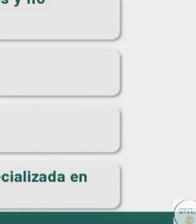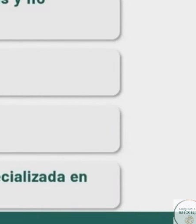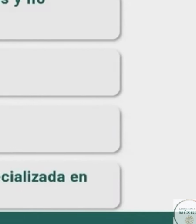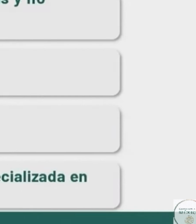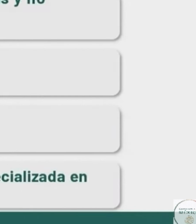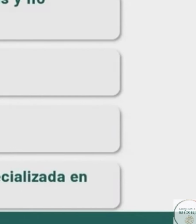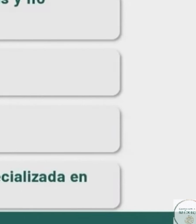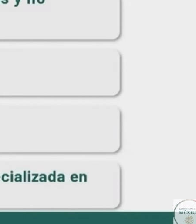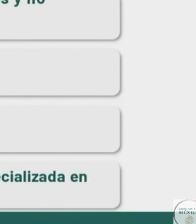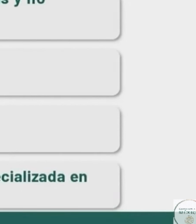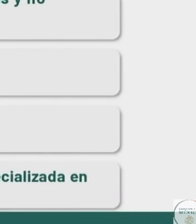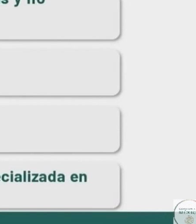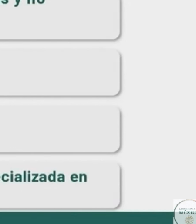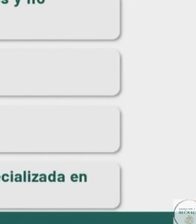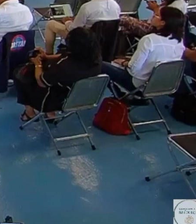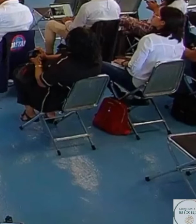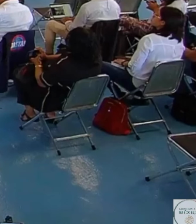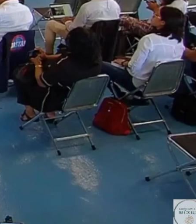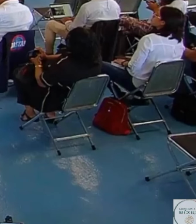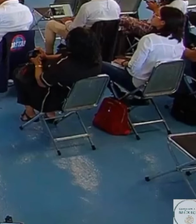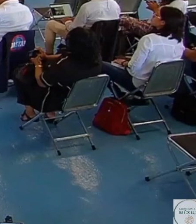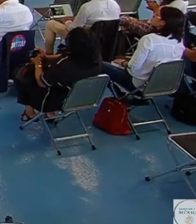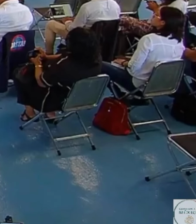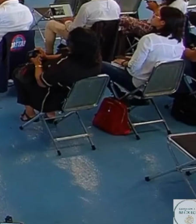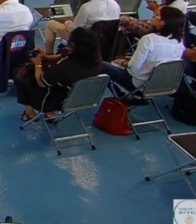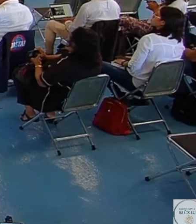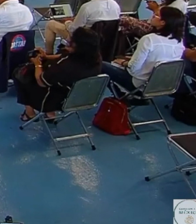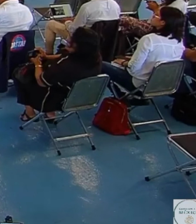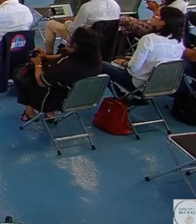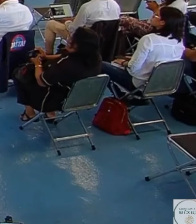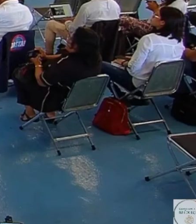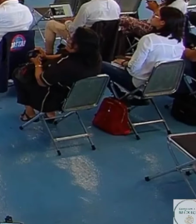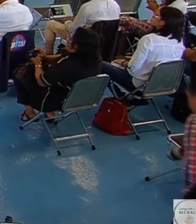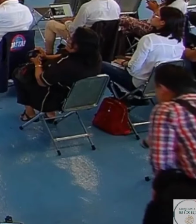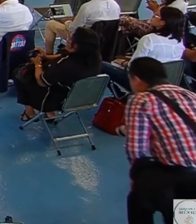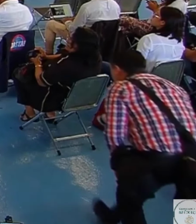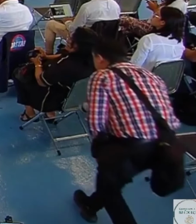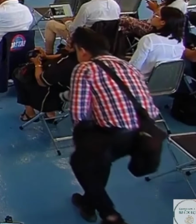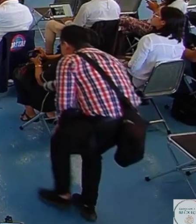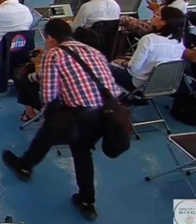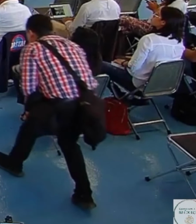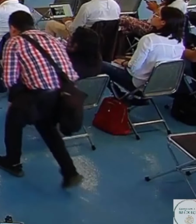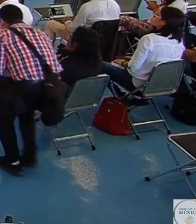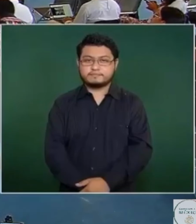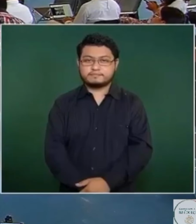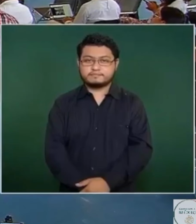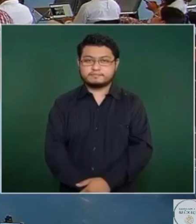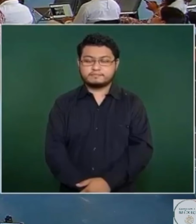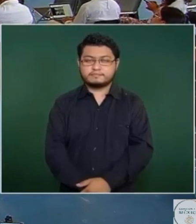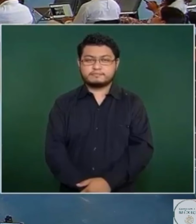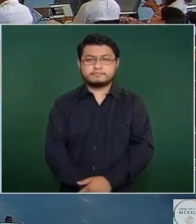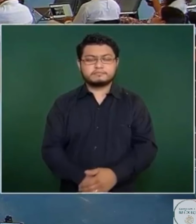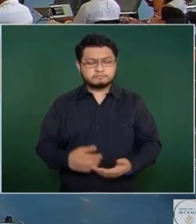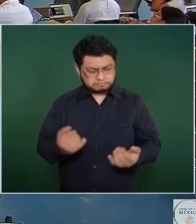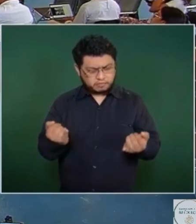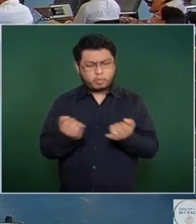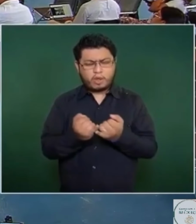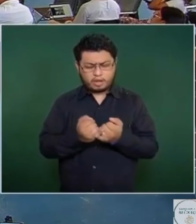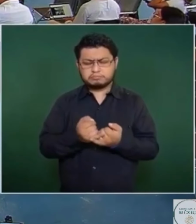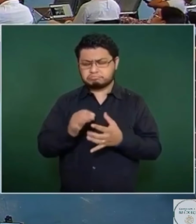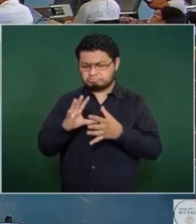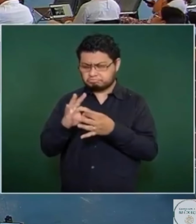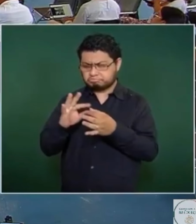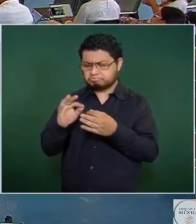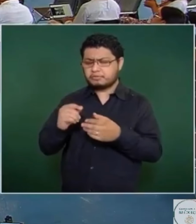homicidios en todo el territorio de Yucatán. Y siguiente, por favor, comentar también que estamos trabajando